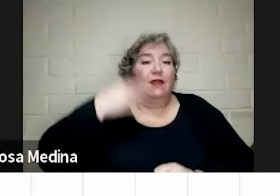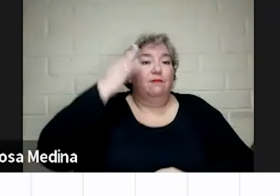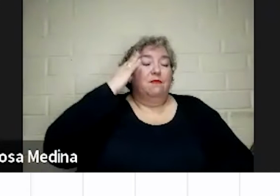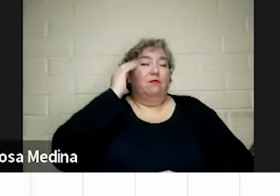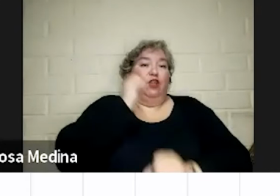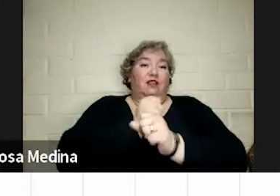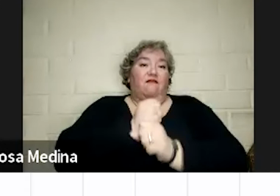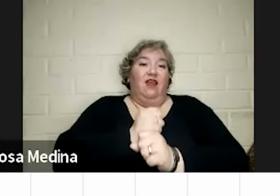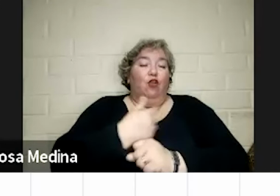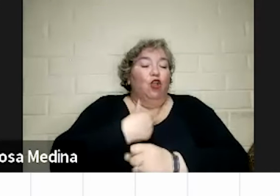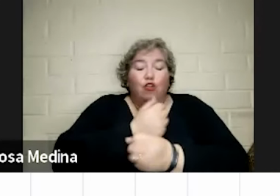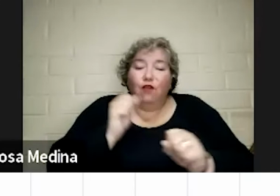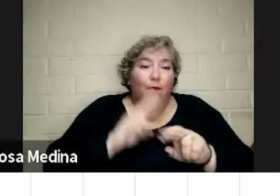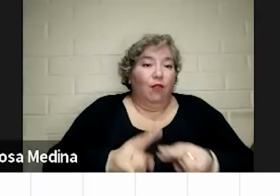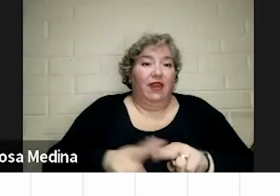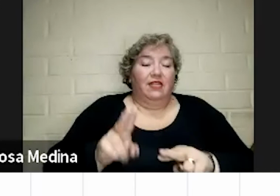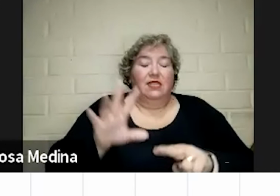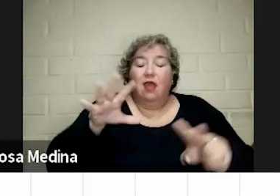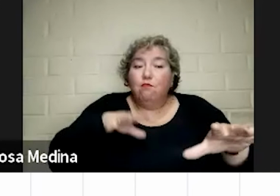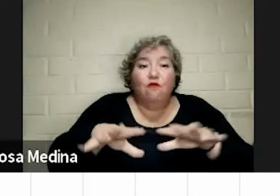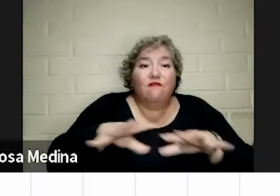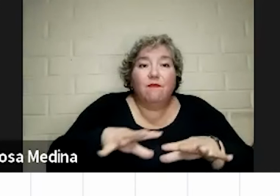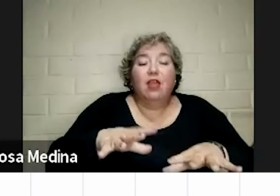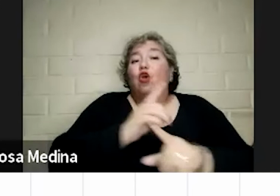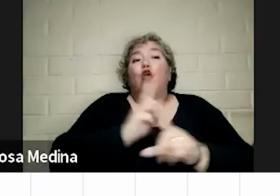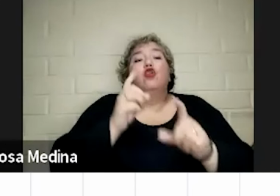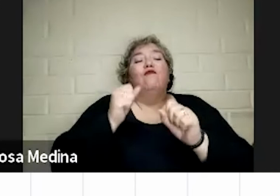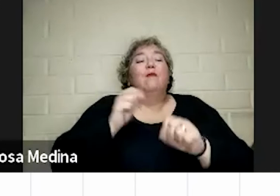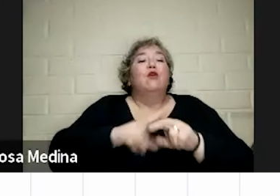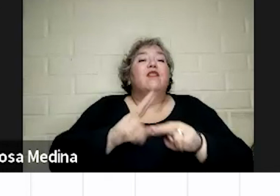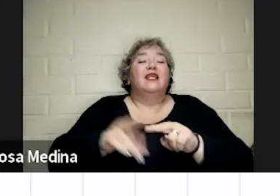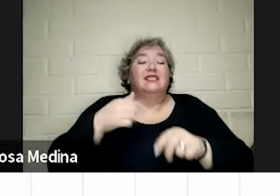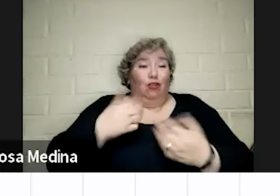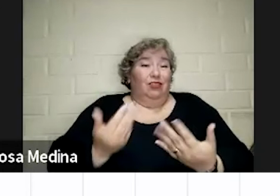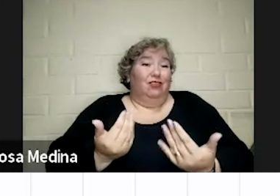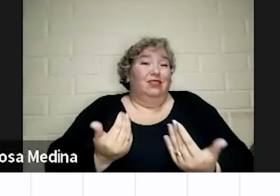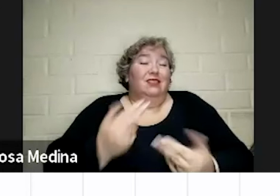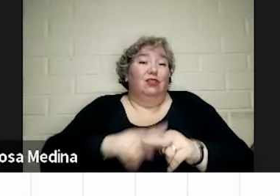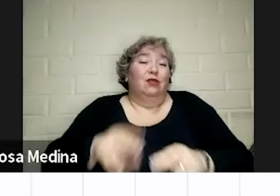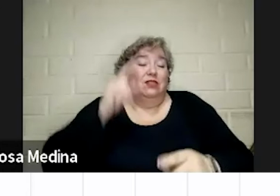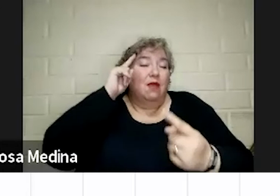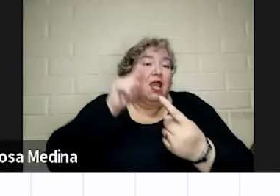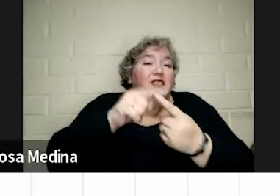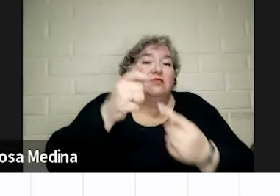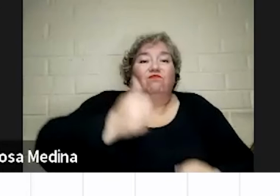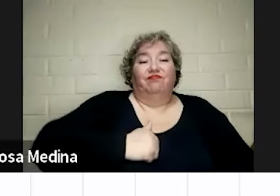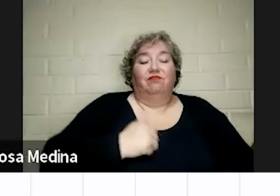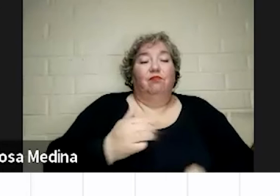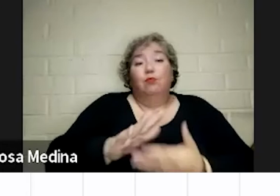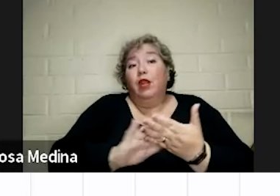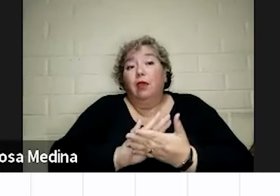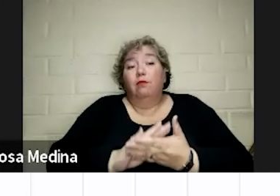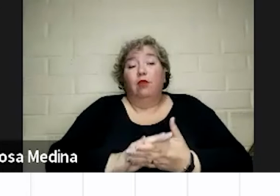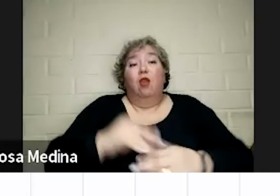poder ejercer el movimiento o no voy a poder ejercer lo que necesito hacer para cumplir mi objetivo, que en ese caso, por ejemplo, podría ser armar un